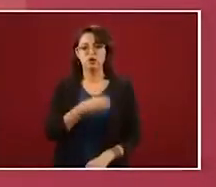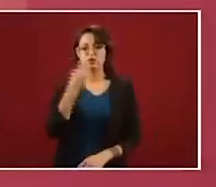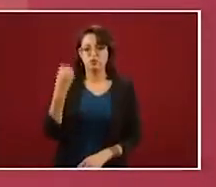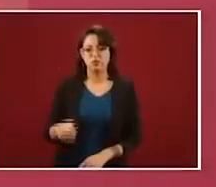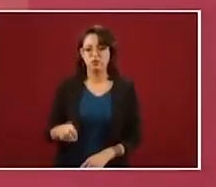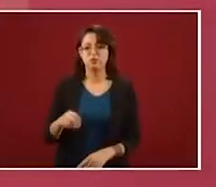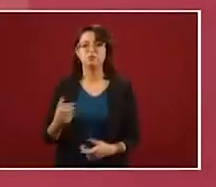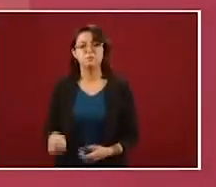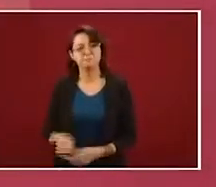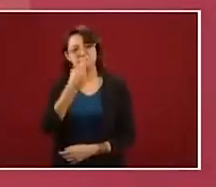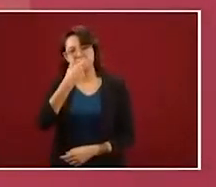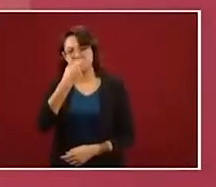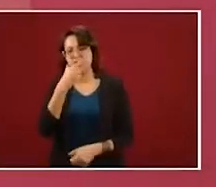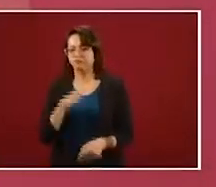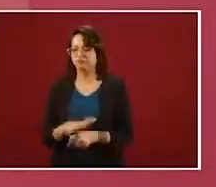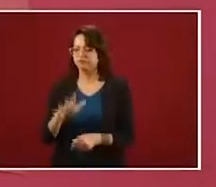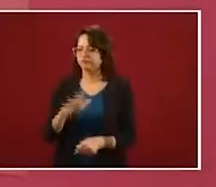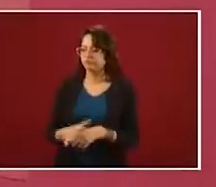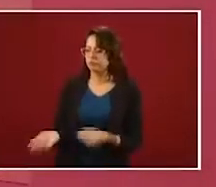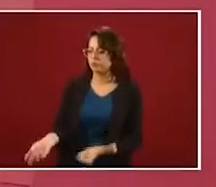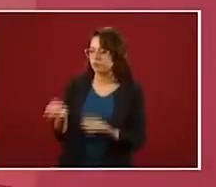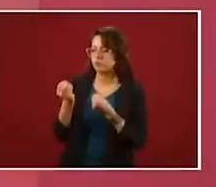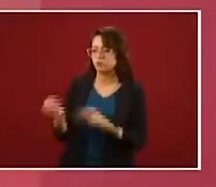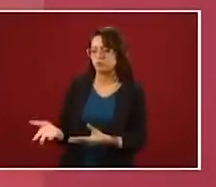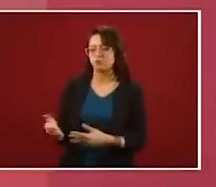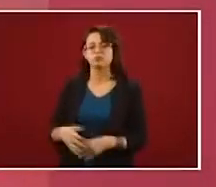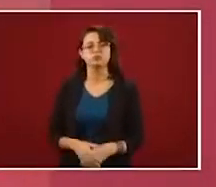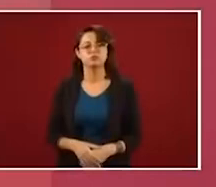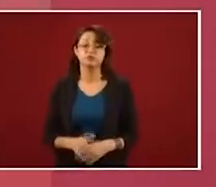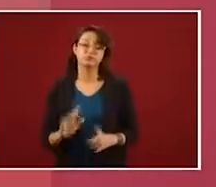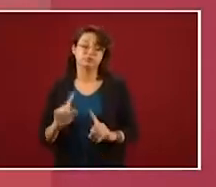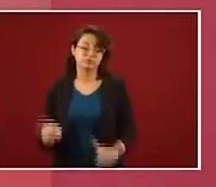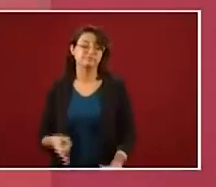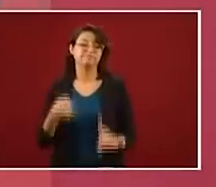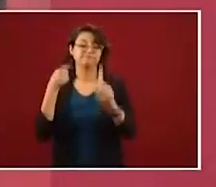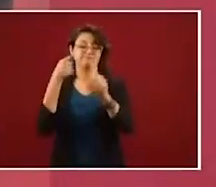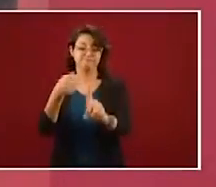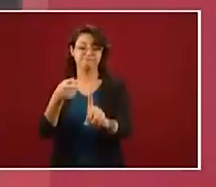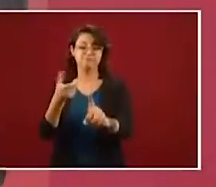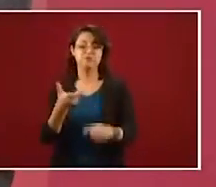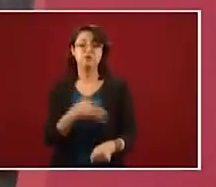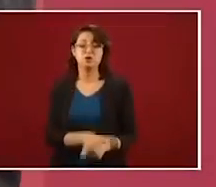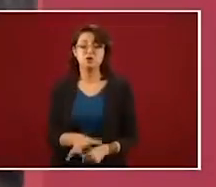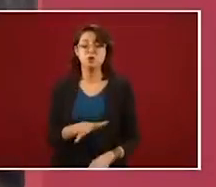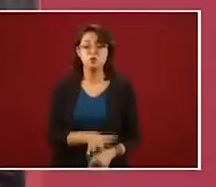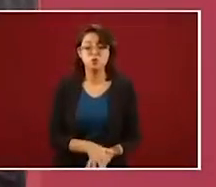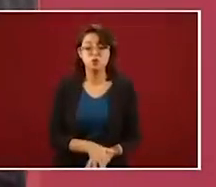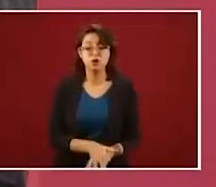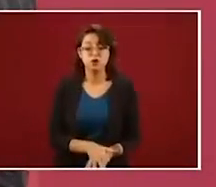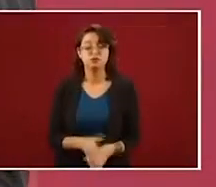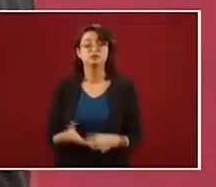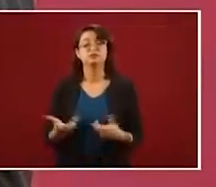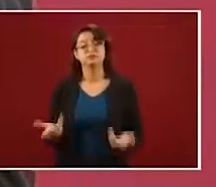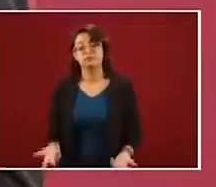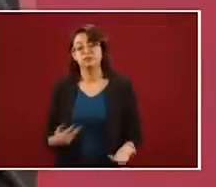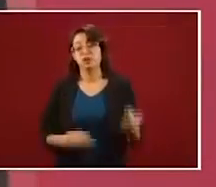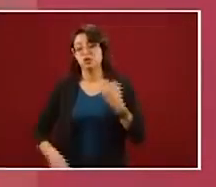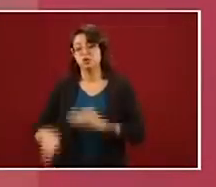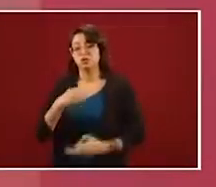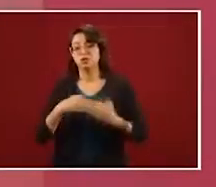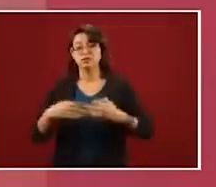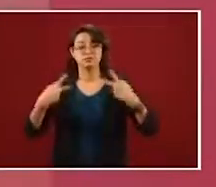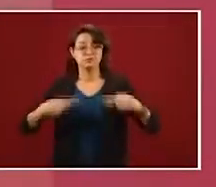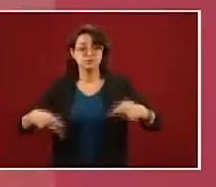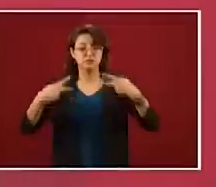les falten los medicamentos. Ese es el propósito, que no le falte a nadie la